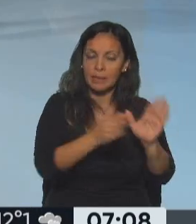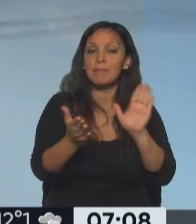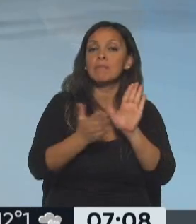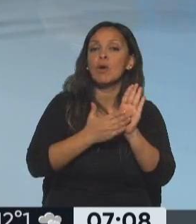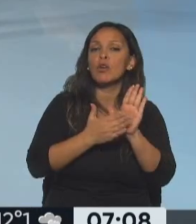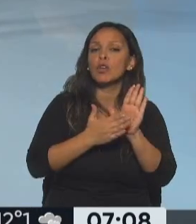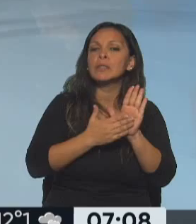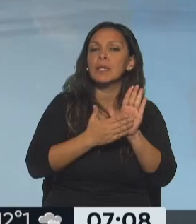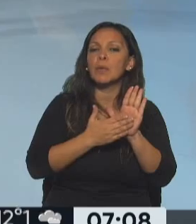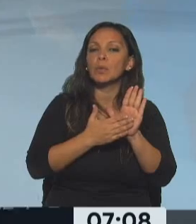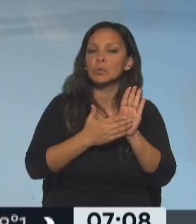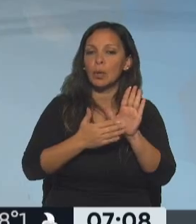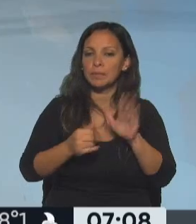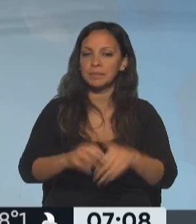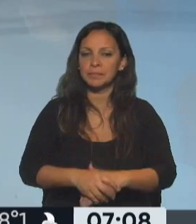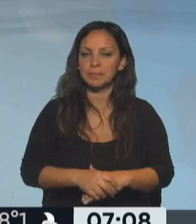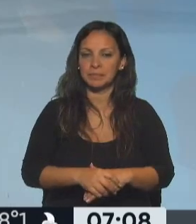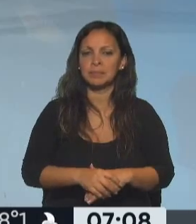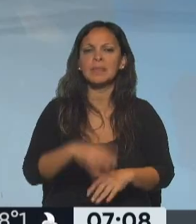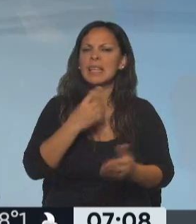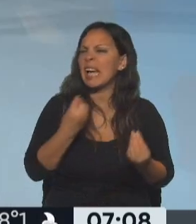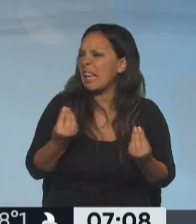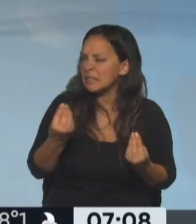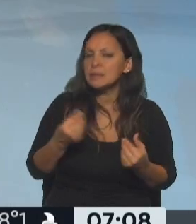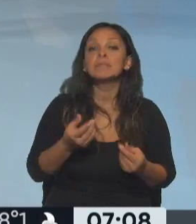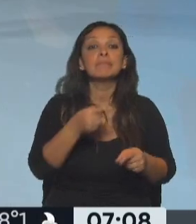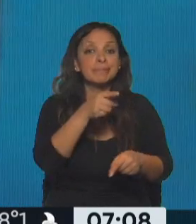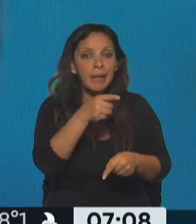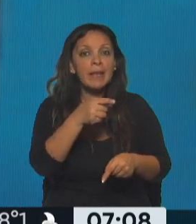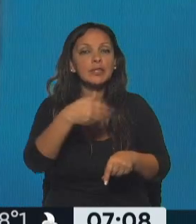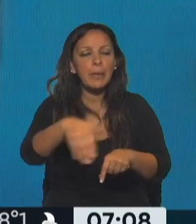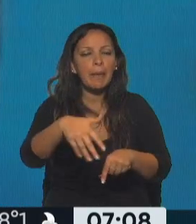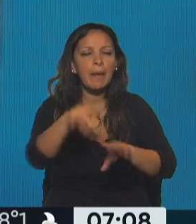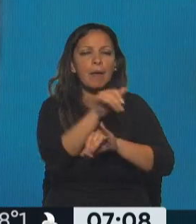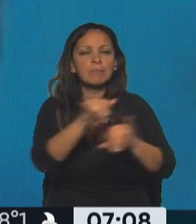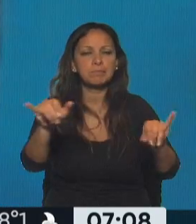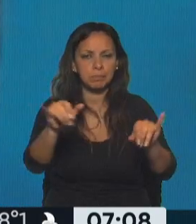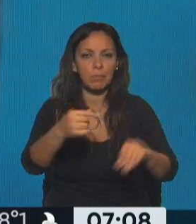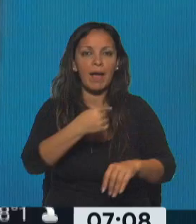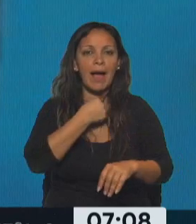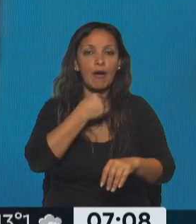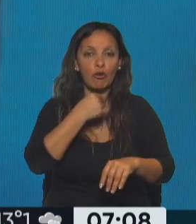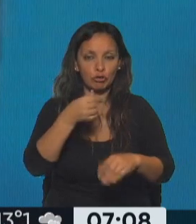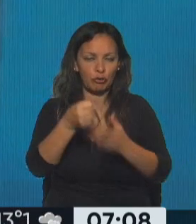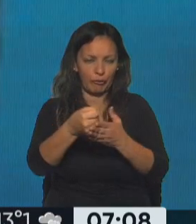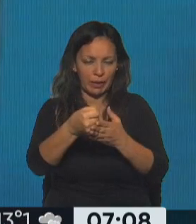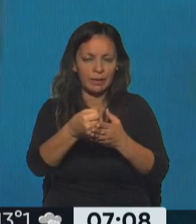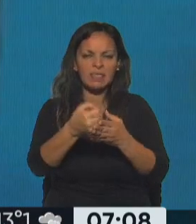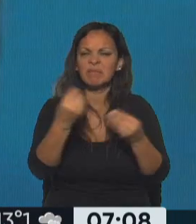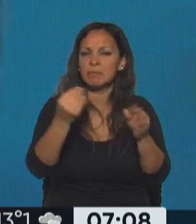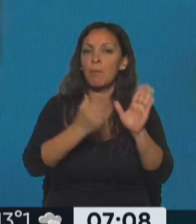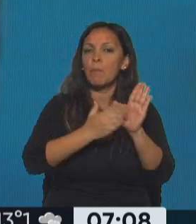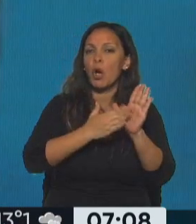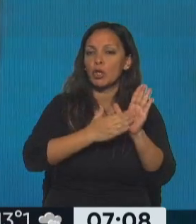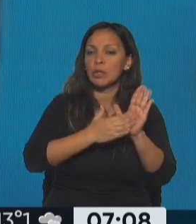informales. ¿Qué es esto? Bueno, esto es una disposición que en teoría se dará a fines de agosto, después de las PASO. Es un monotributo pensado